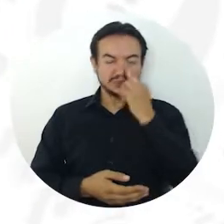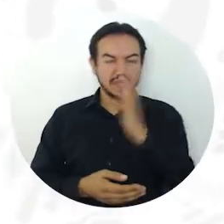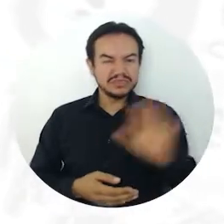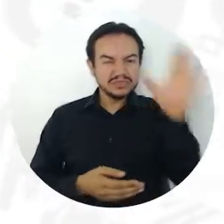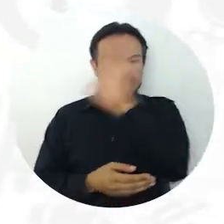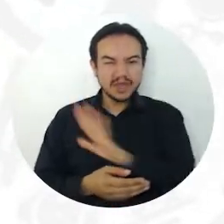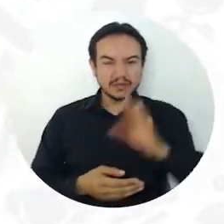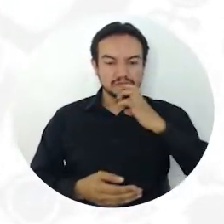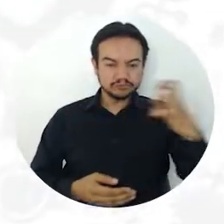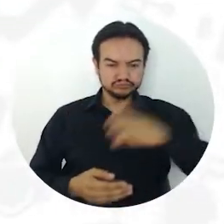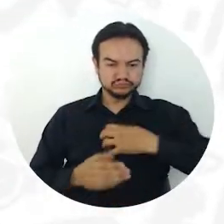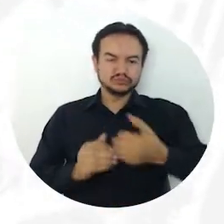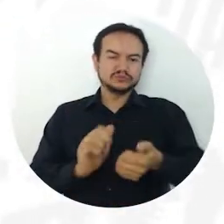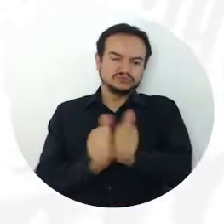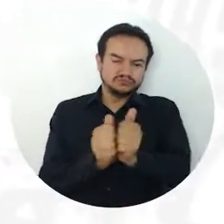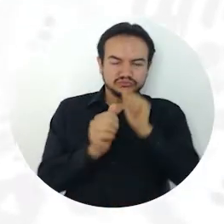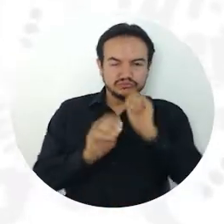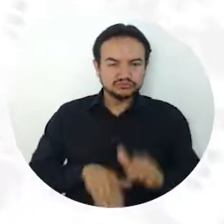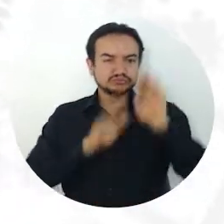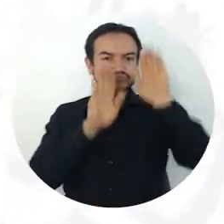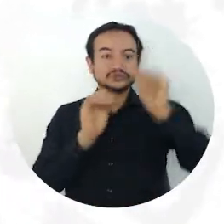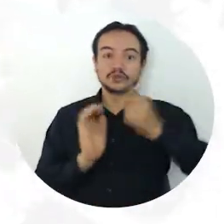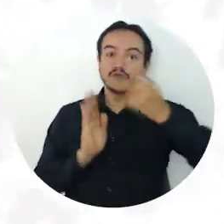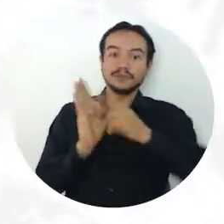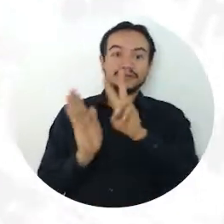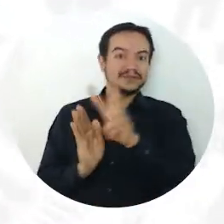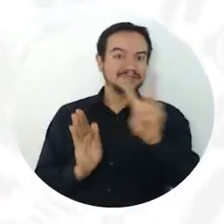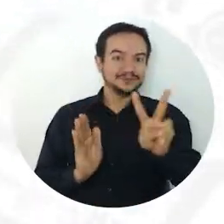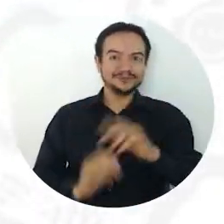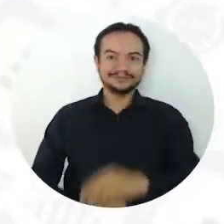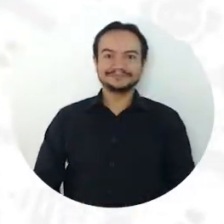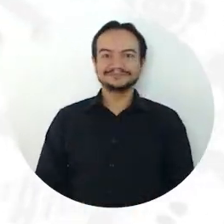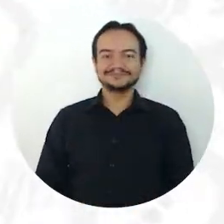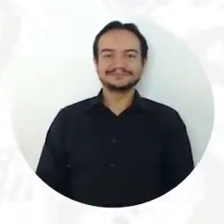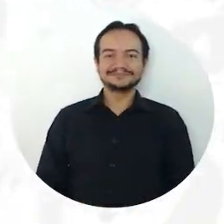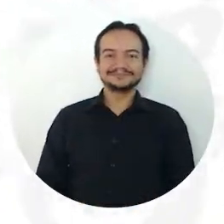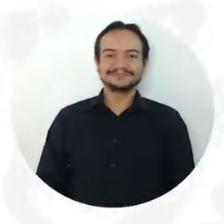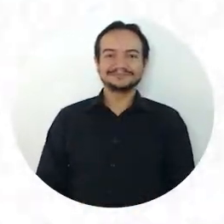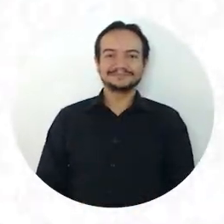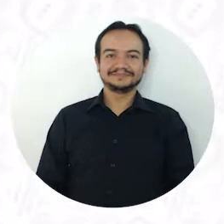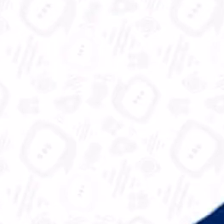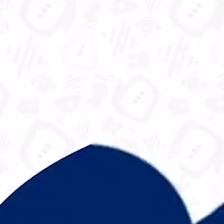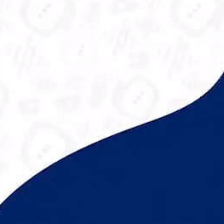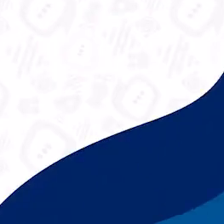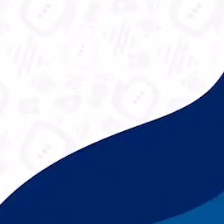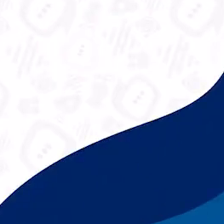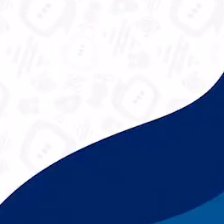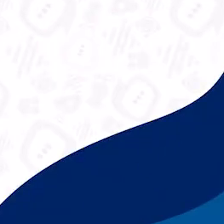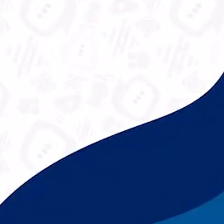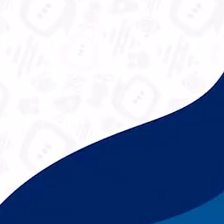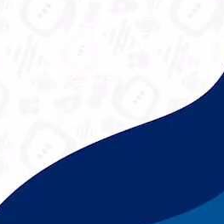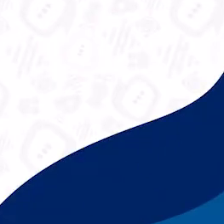de la disciplina de baloncesto masculino en los Juegos Deportivos ASCUN 2022.